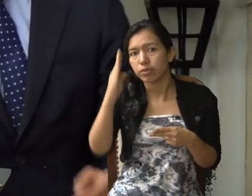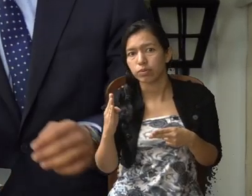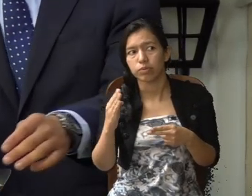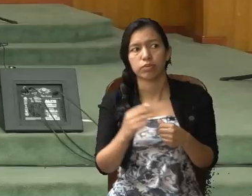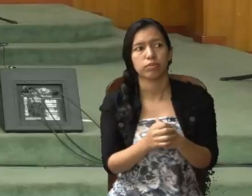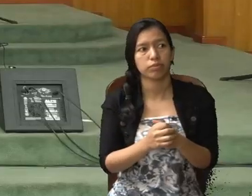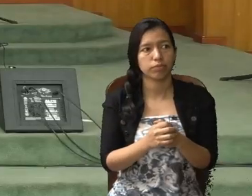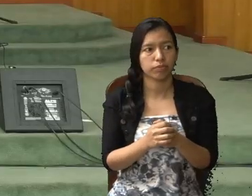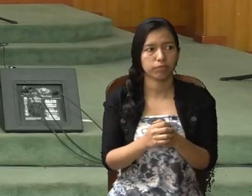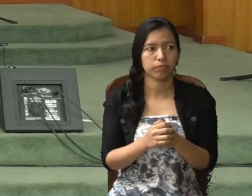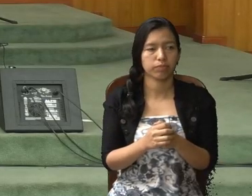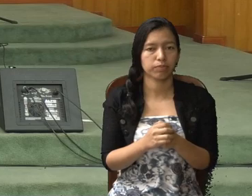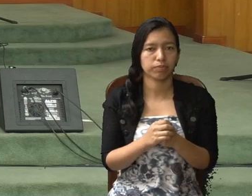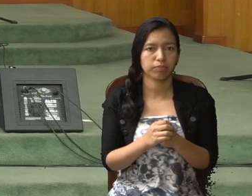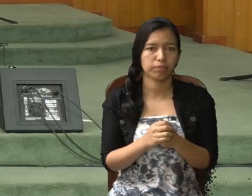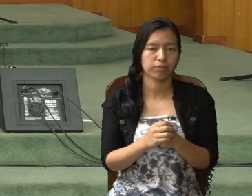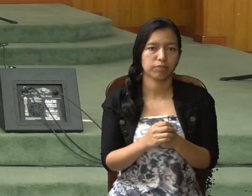es el